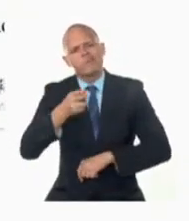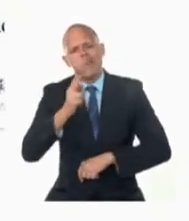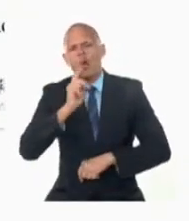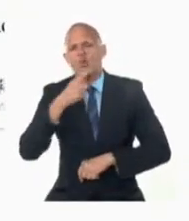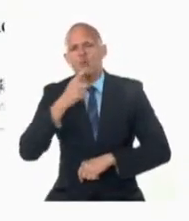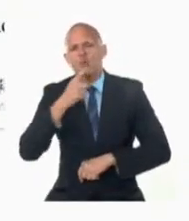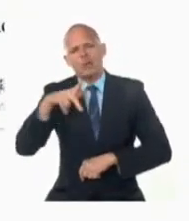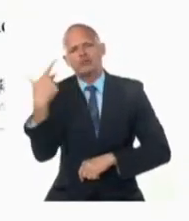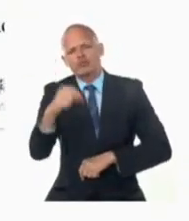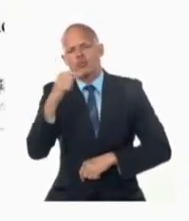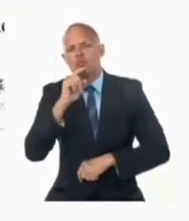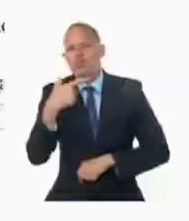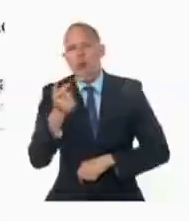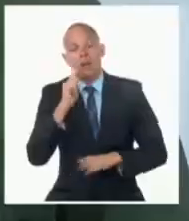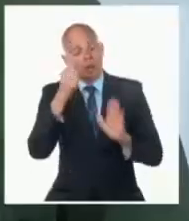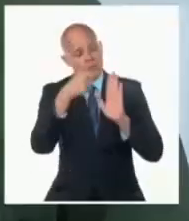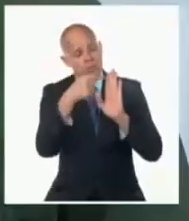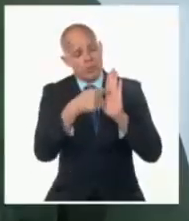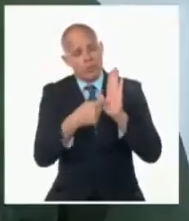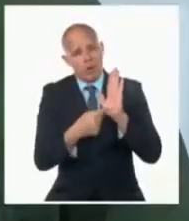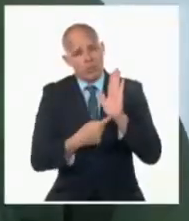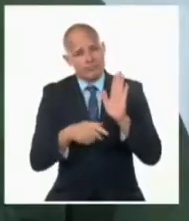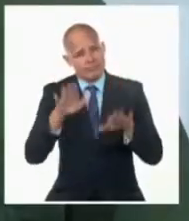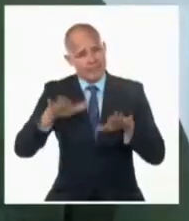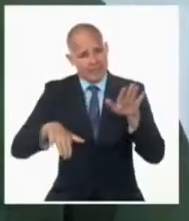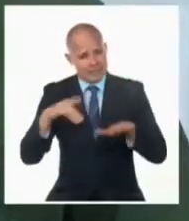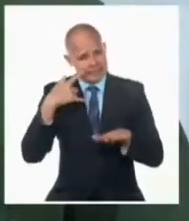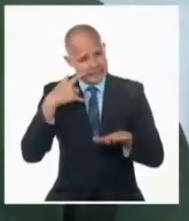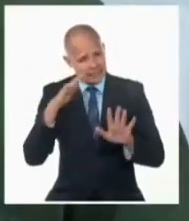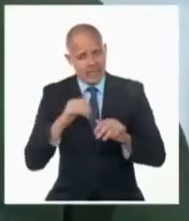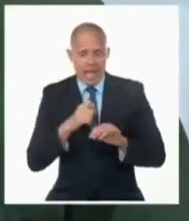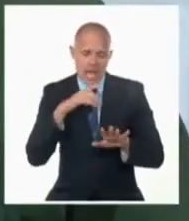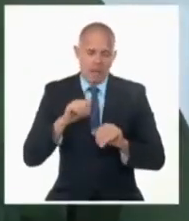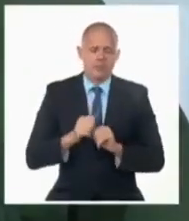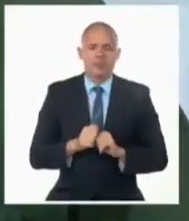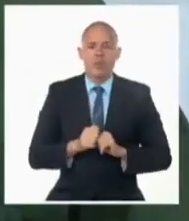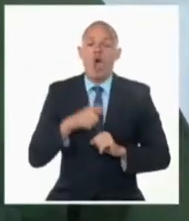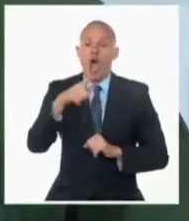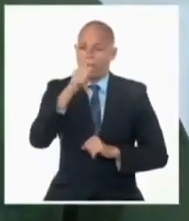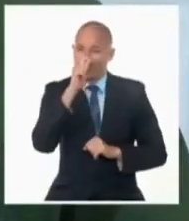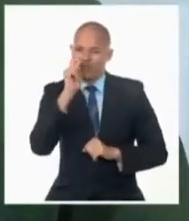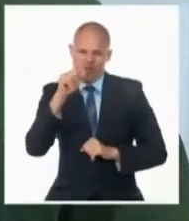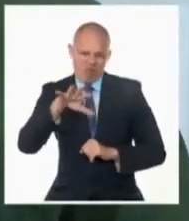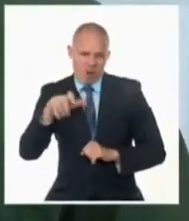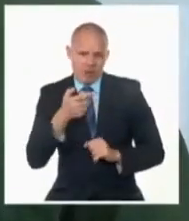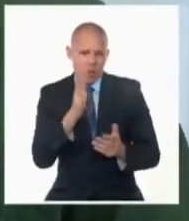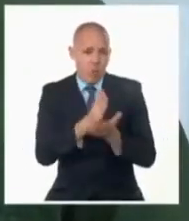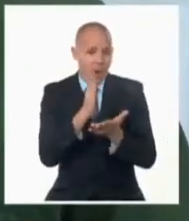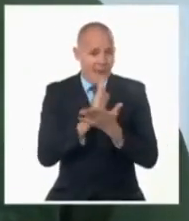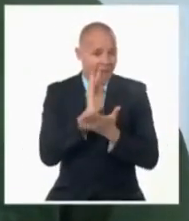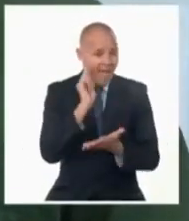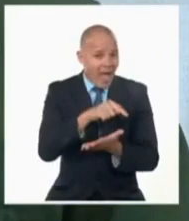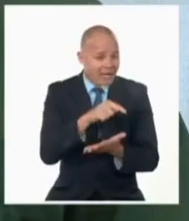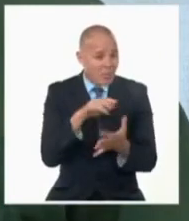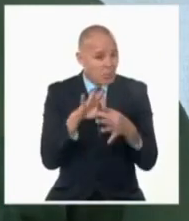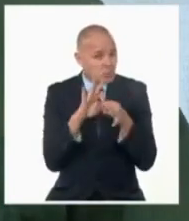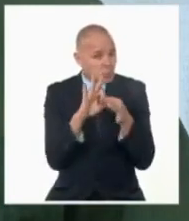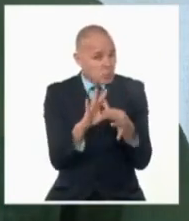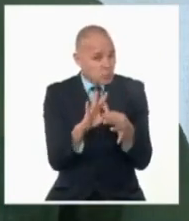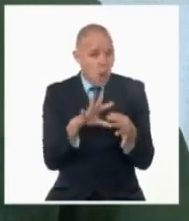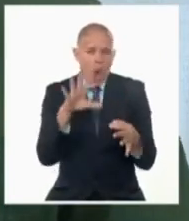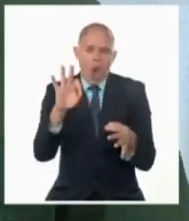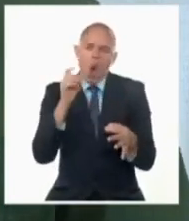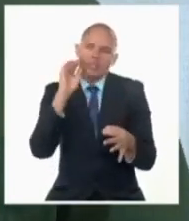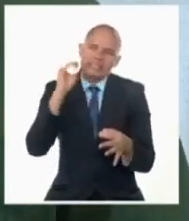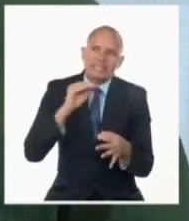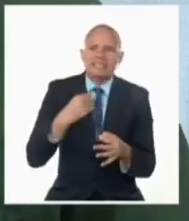público donde sea cometido el delito. En centros estudiantiles, en lugares donde frecuentan la juventud para